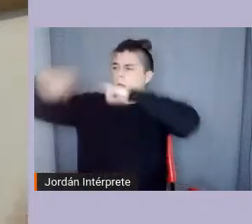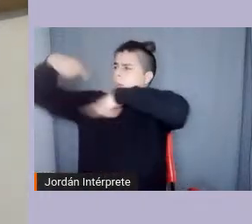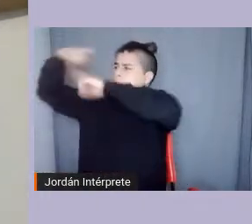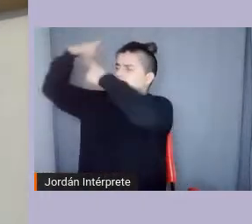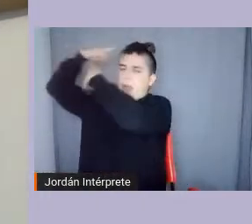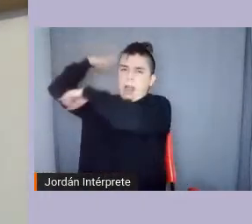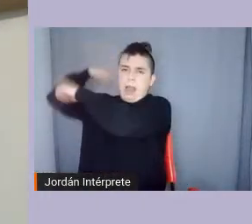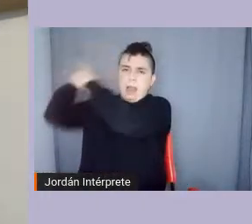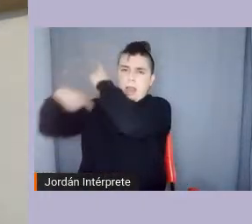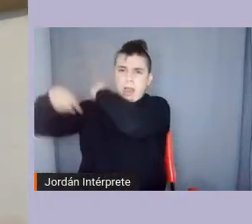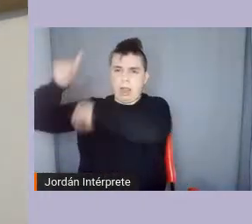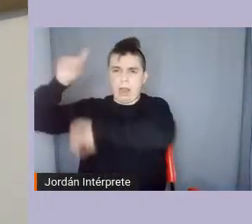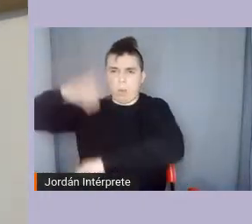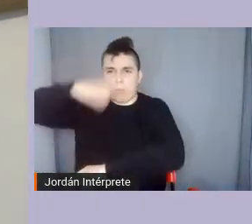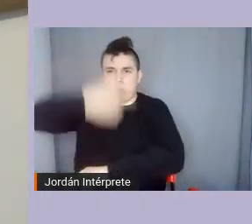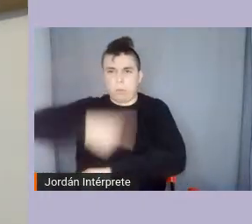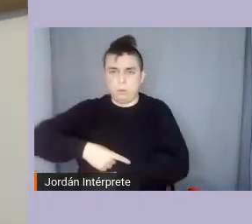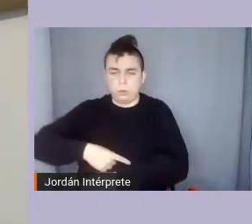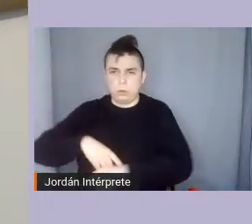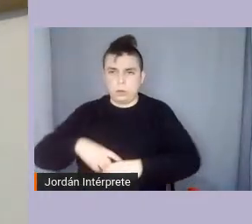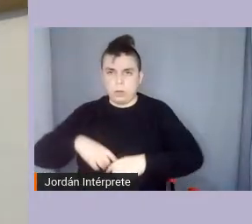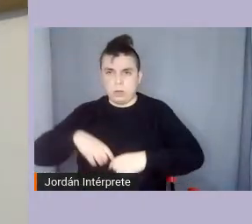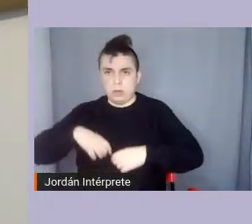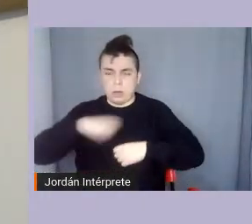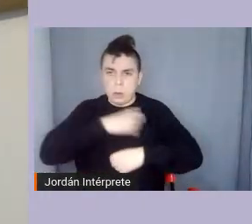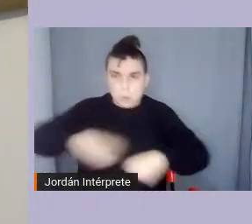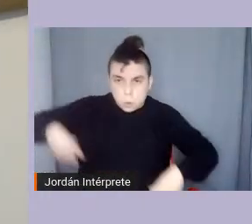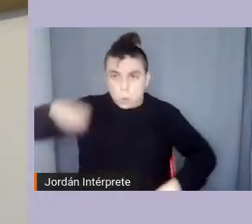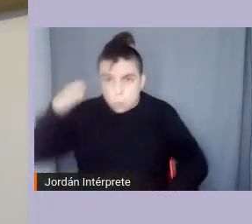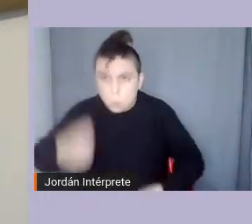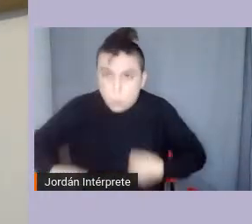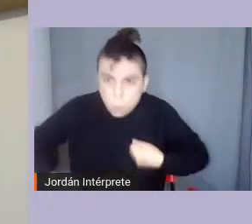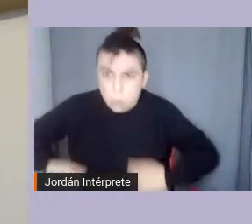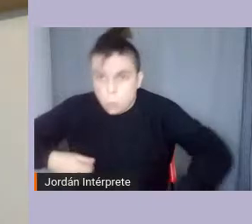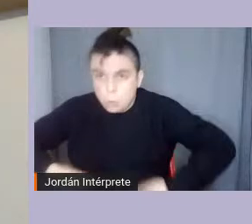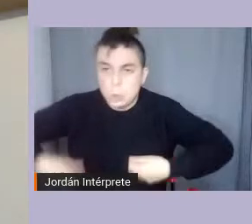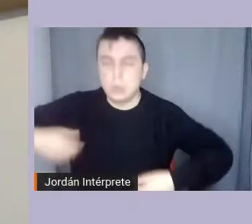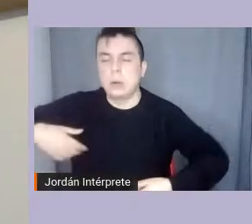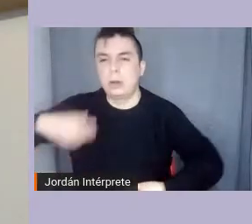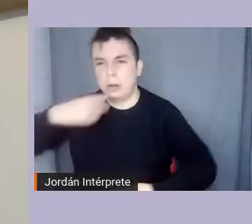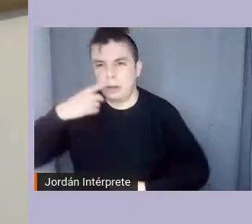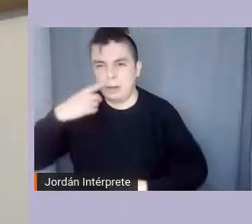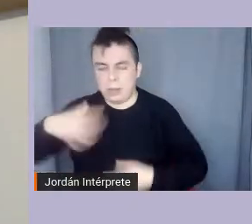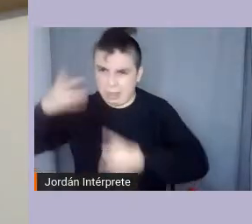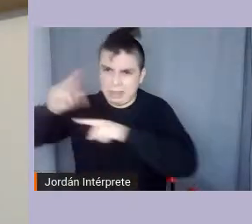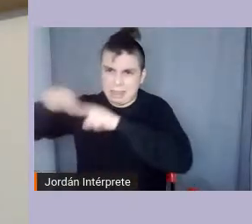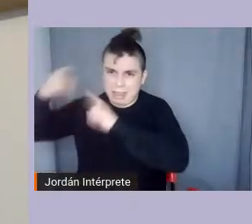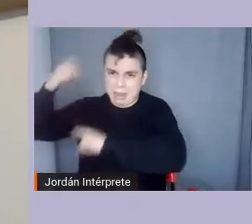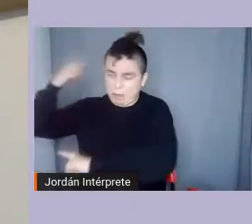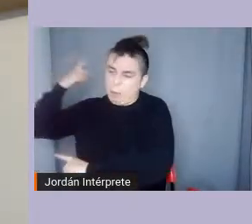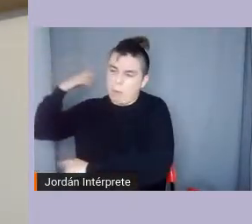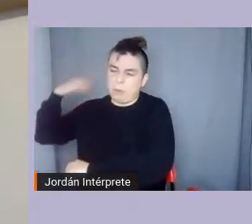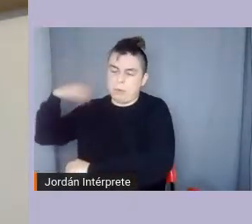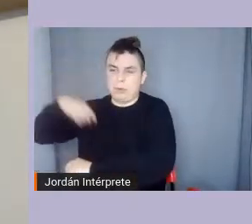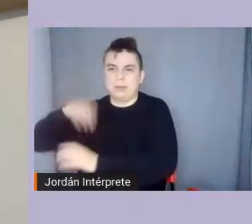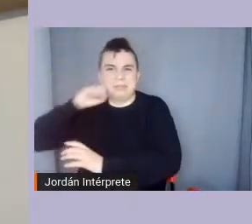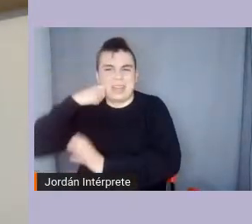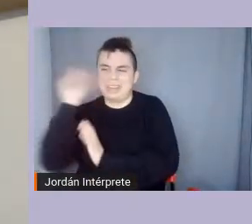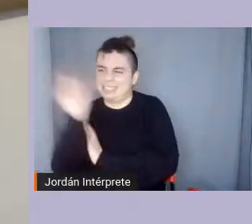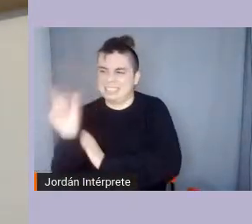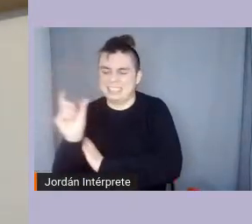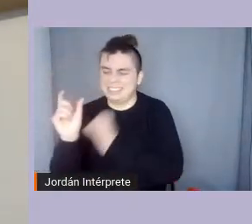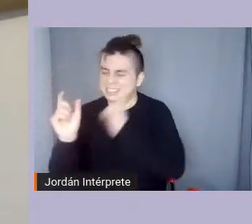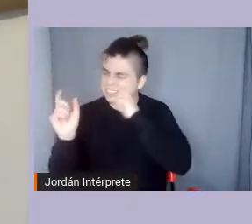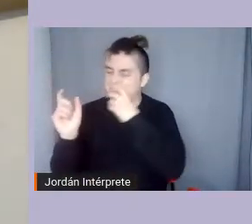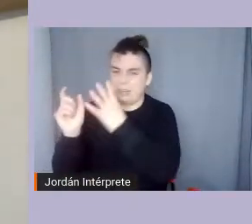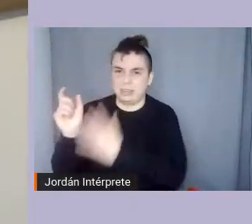prehistoria. No es verdad, siempre estamos definiendo qué es la música. Pero a mí me gusta mucho la siguiente definición.